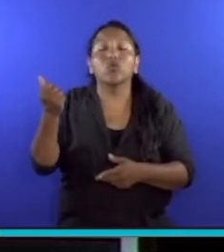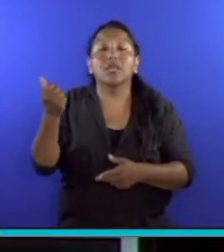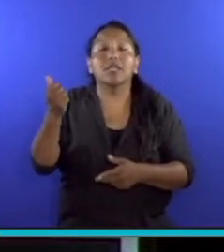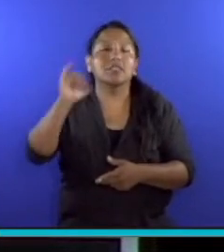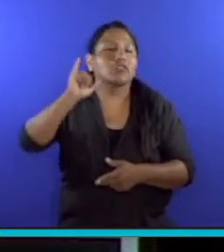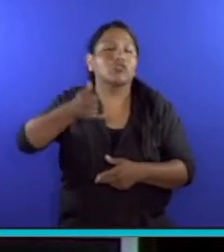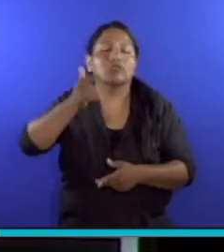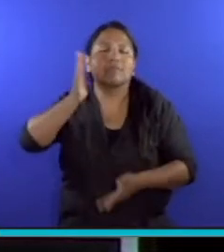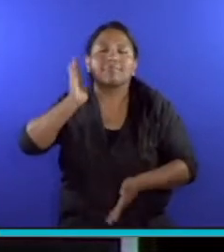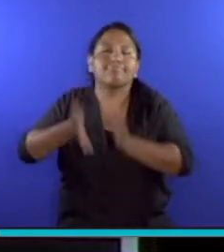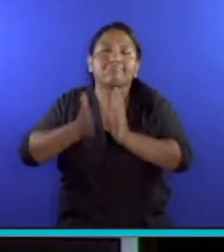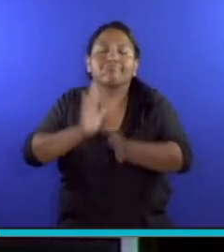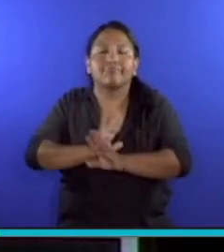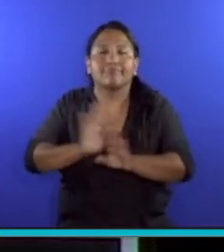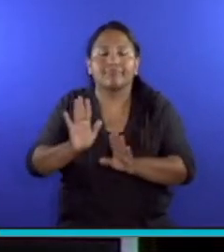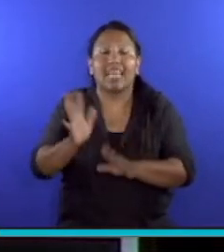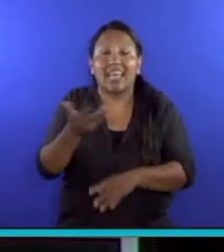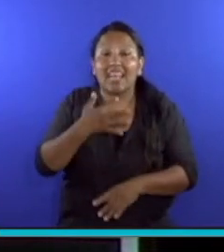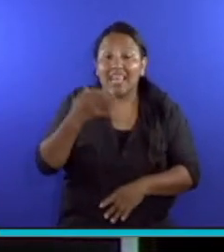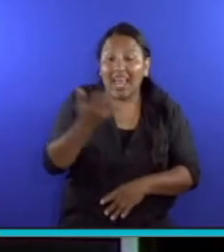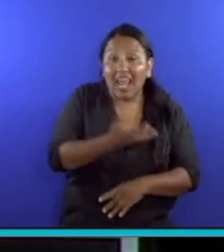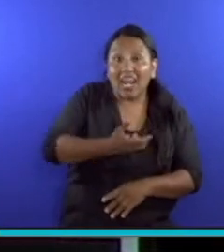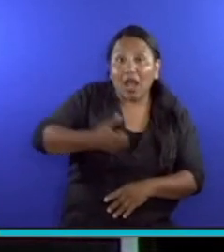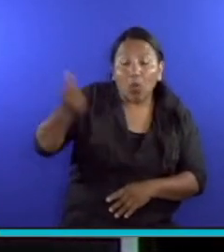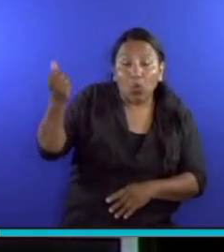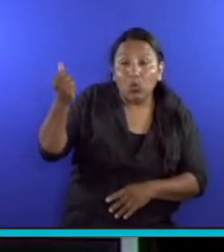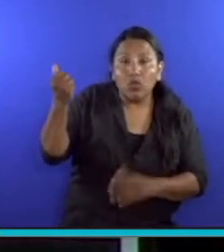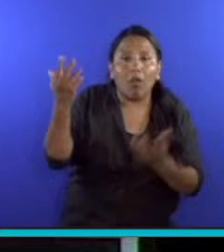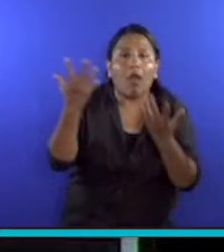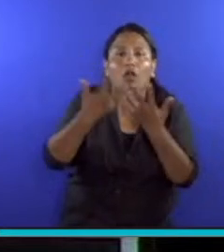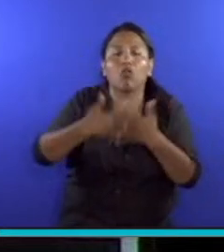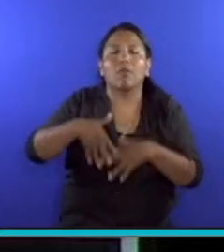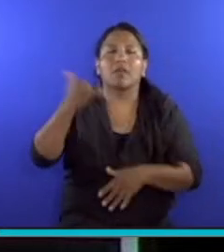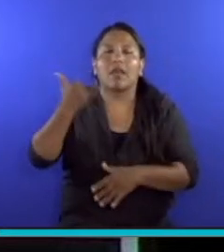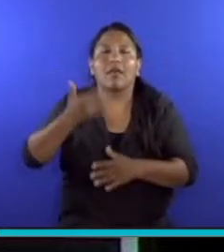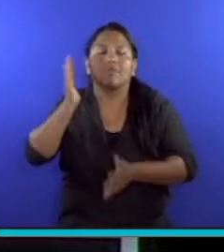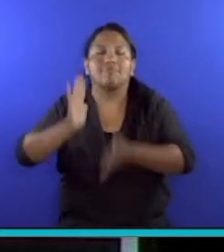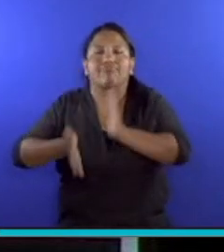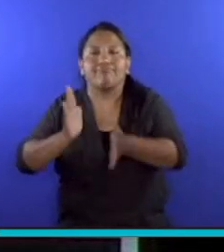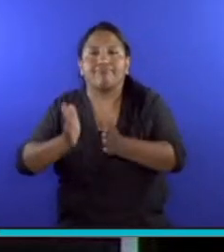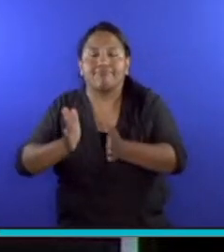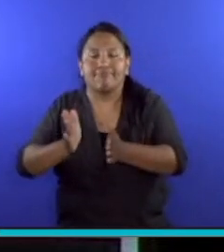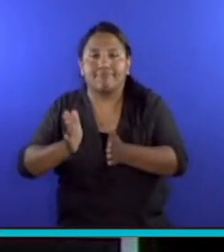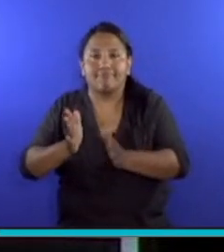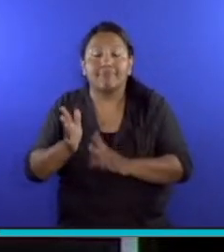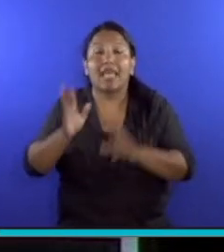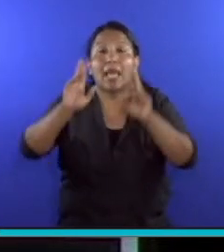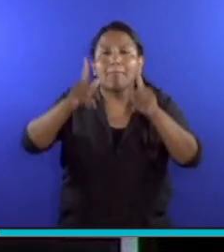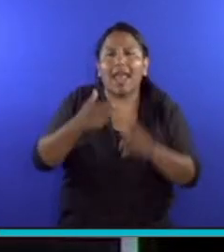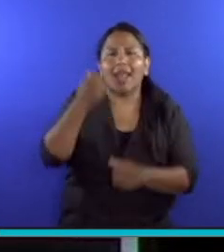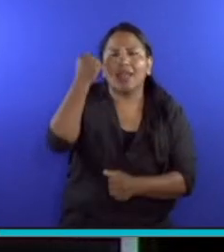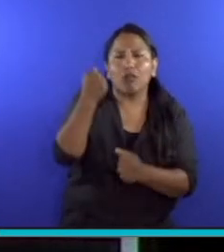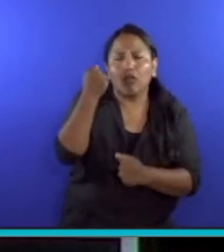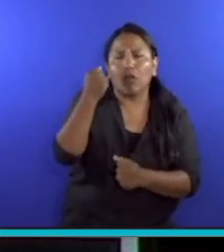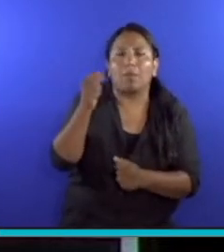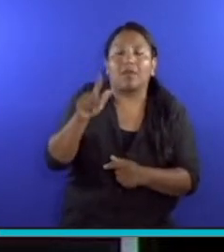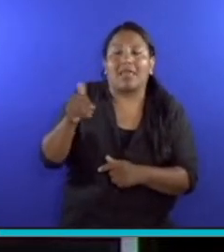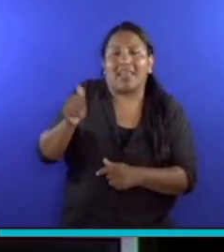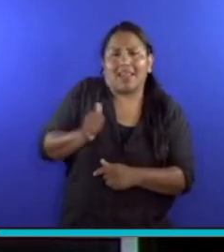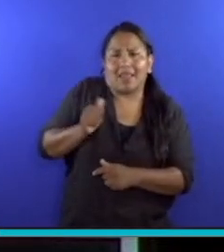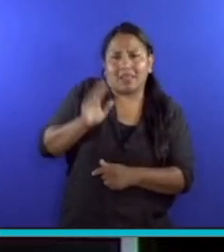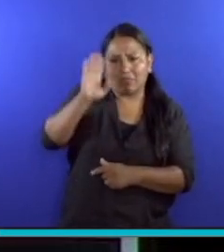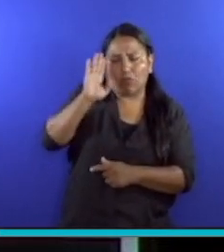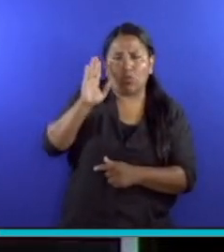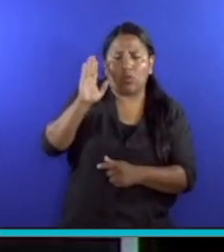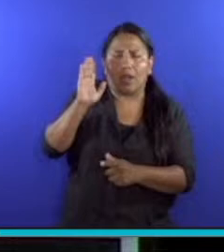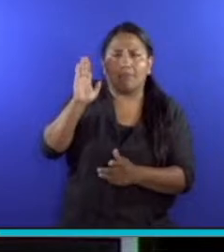El ajuste no pasa sin represión. El plan económico que la dictadura instauró Martínez